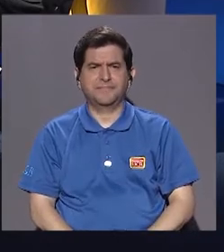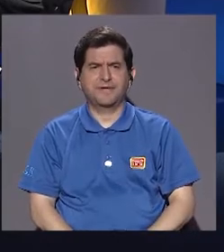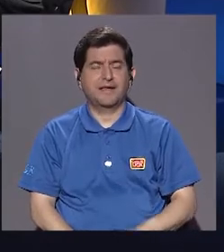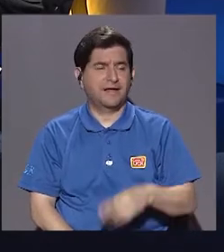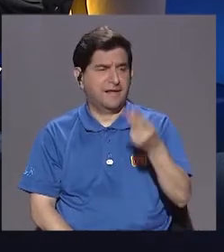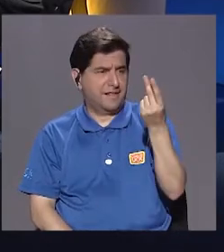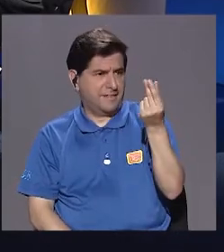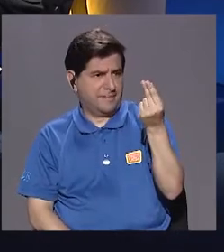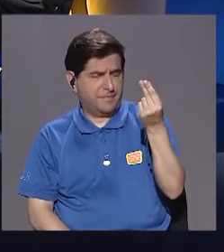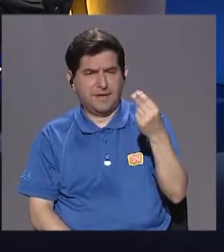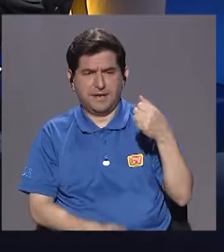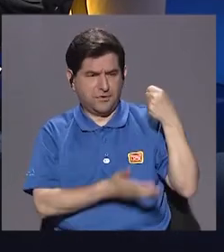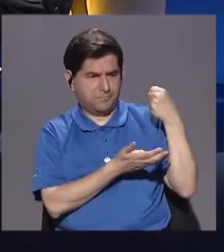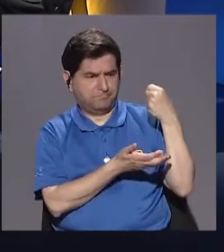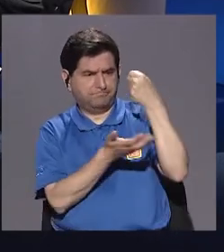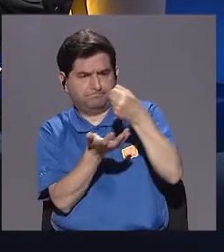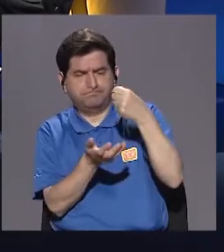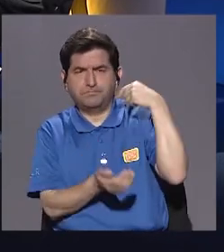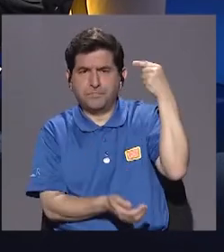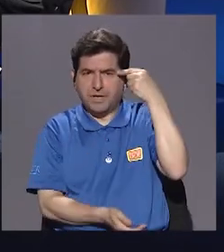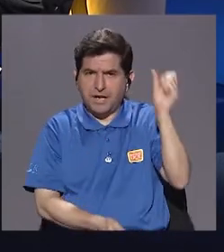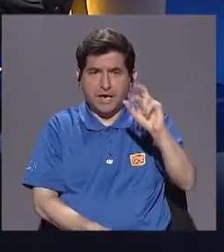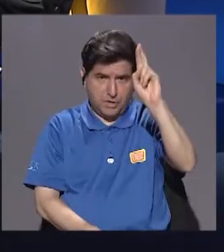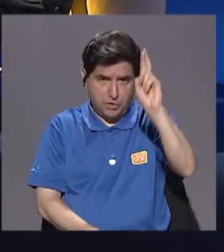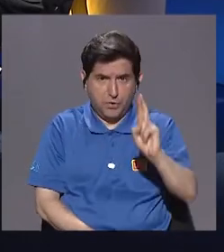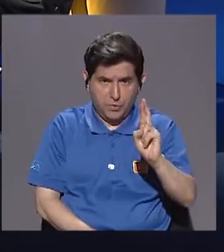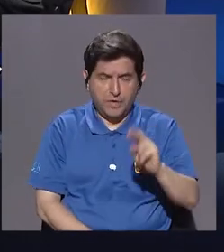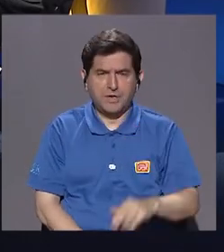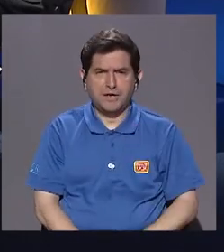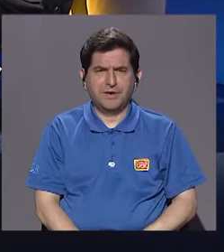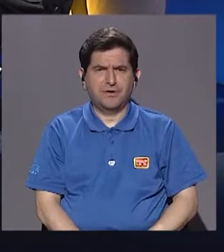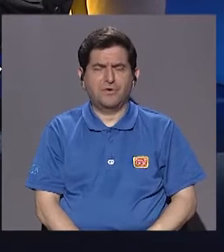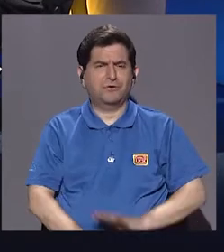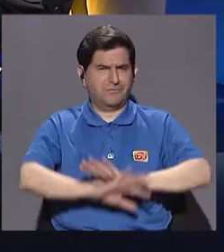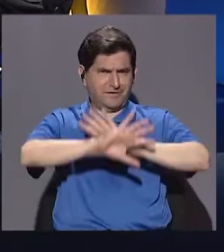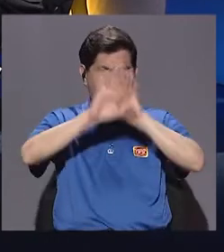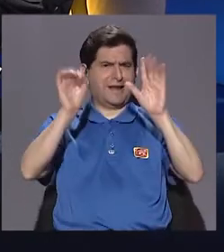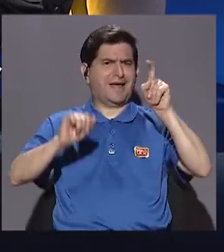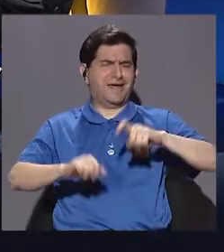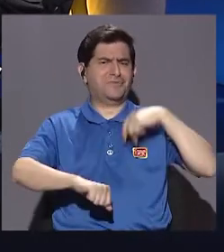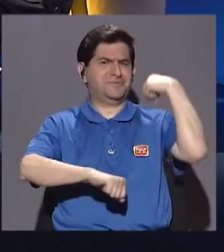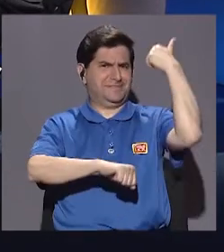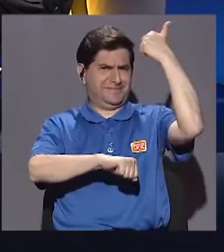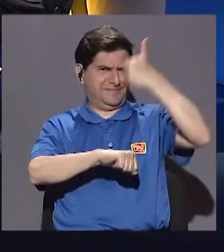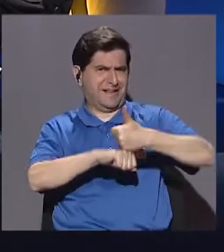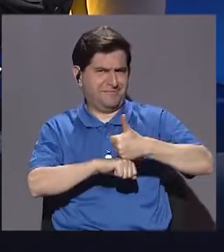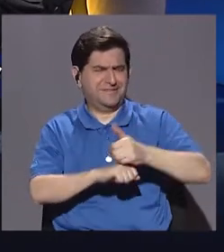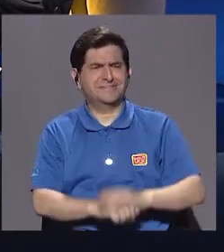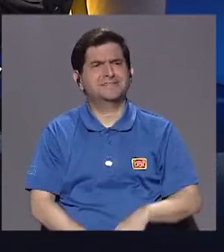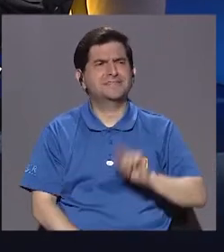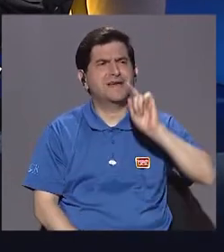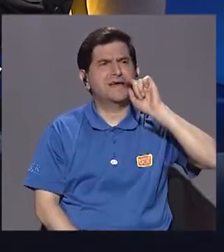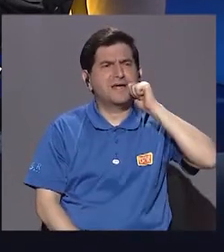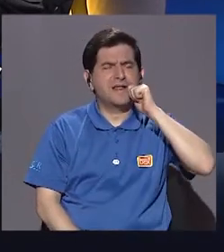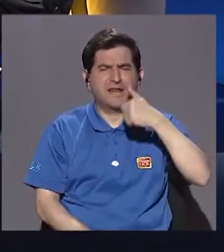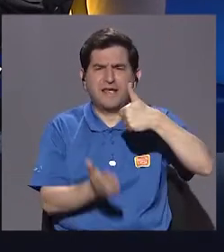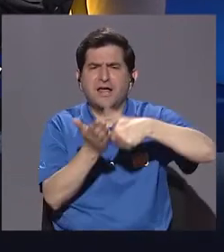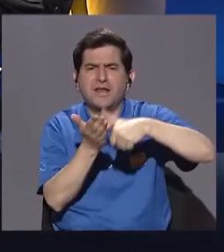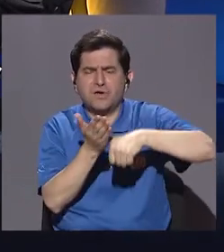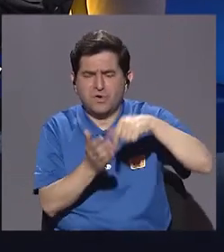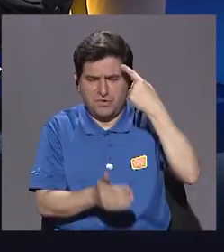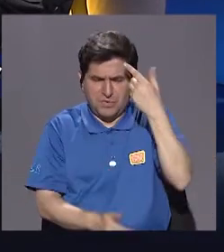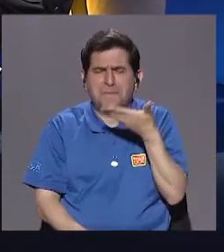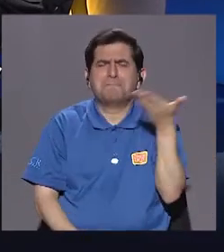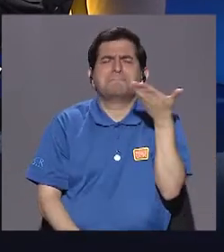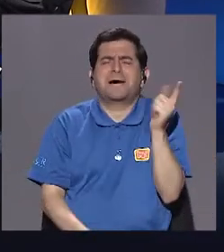dinero que aporta el estado costarricense tiene que estar muy claramente establecido creo que en el código electoral para qué